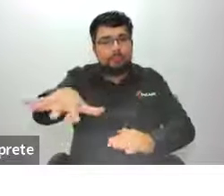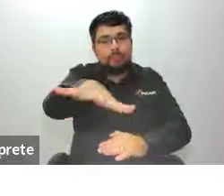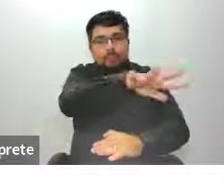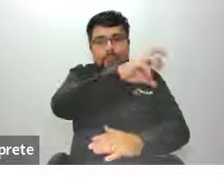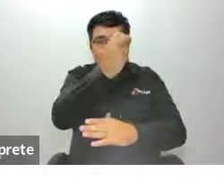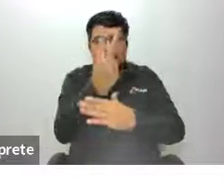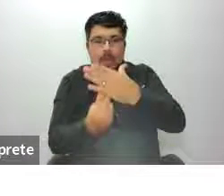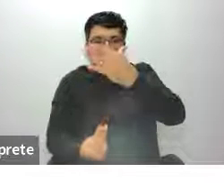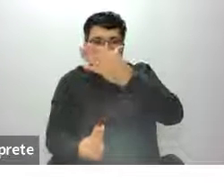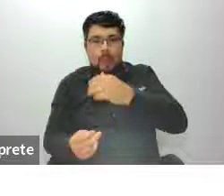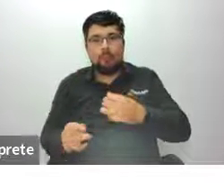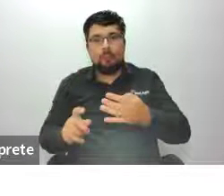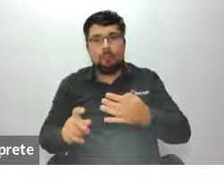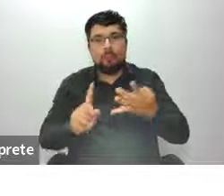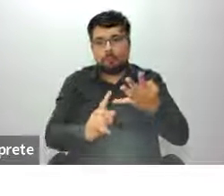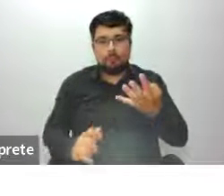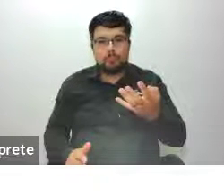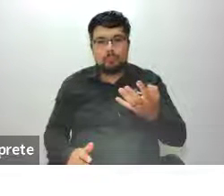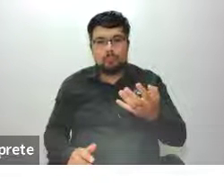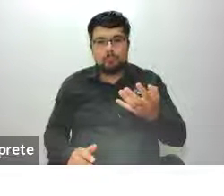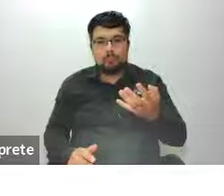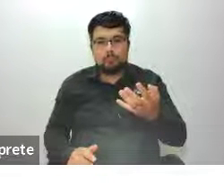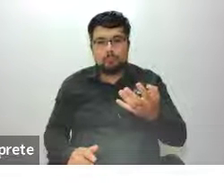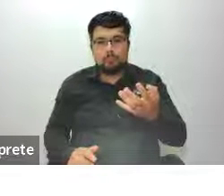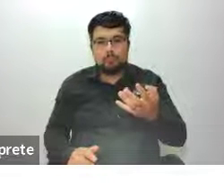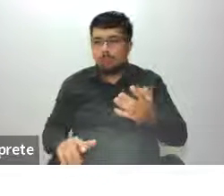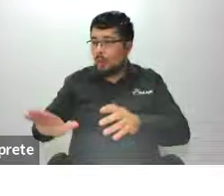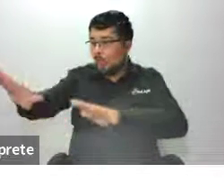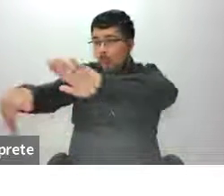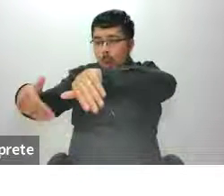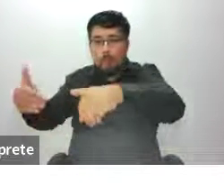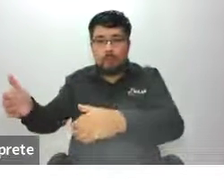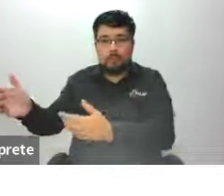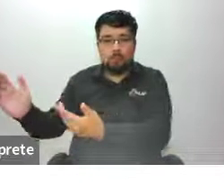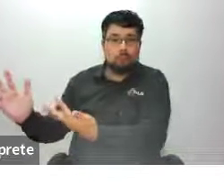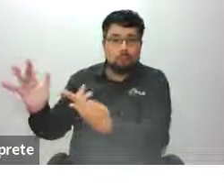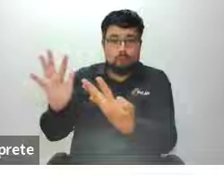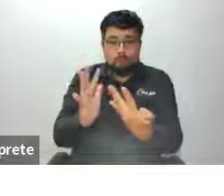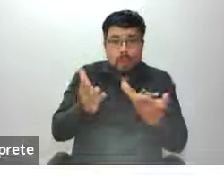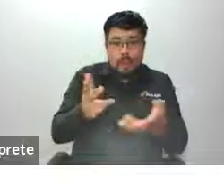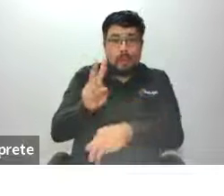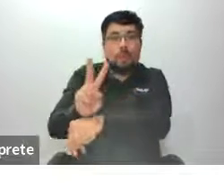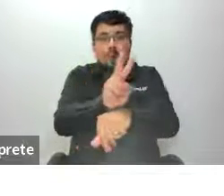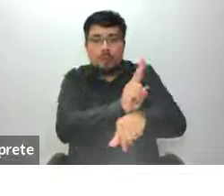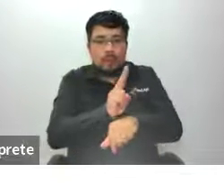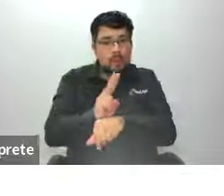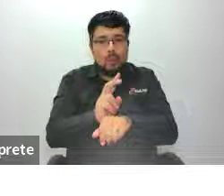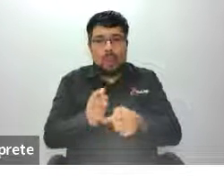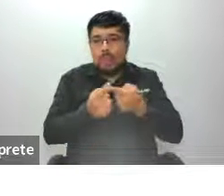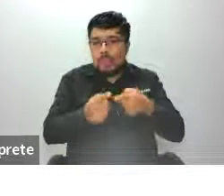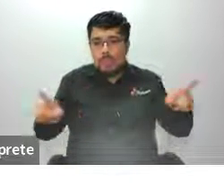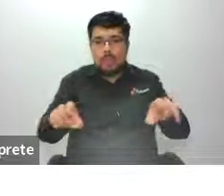convocar en ese espacio a profesionales especializados, ya sea profesores diferenciales, profesores básicos que